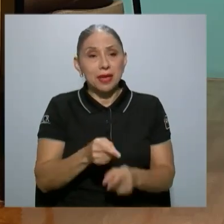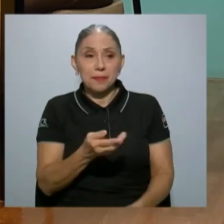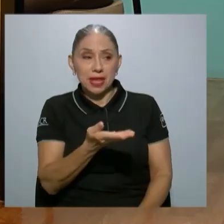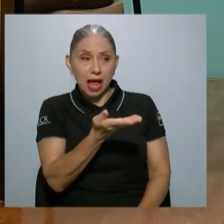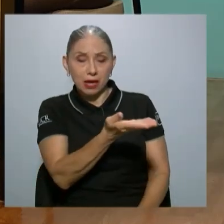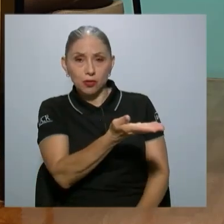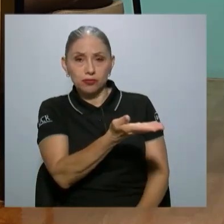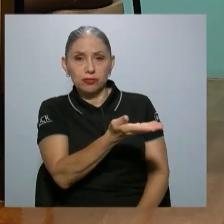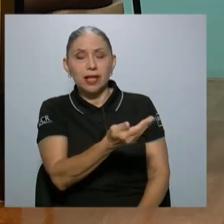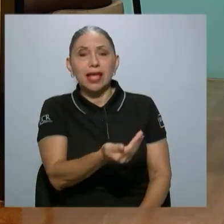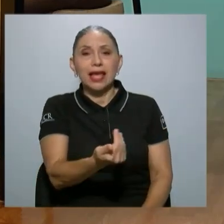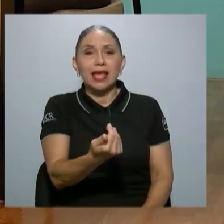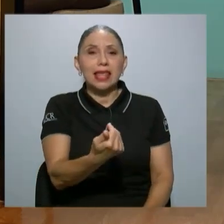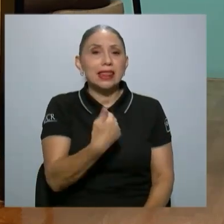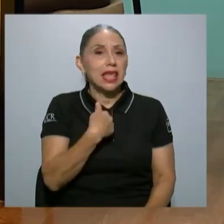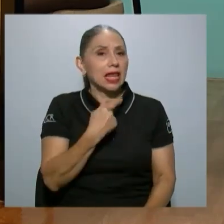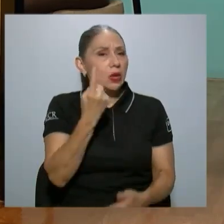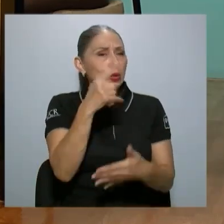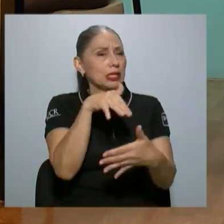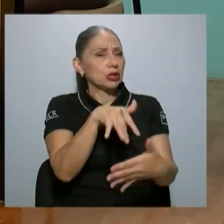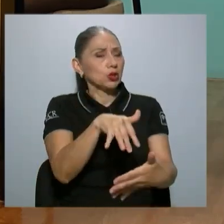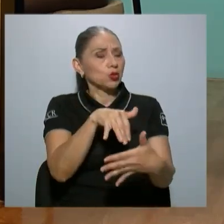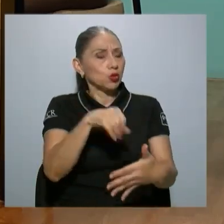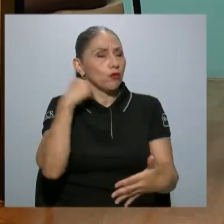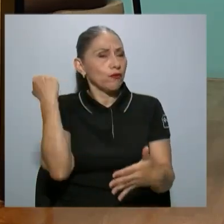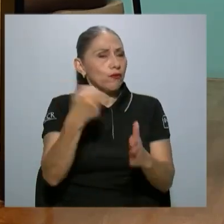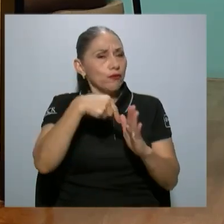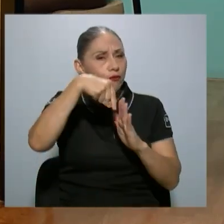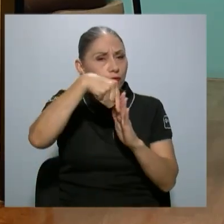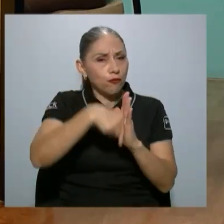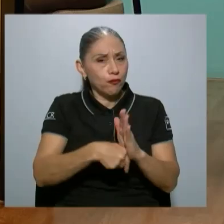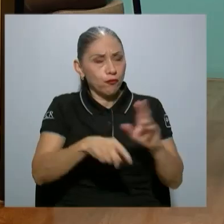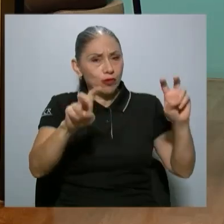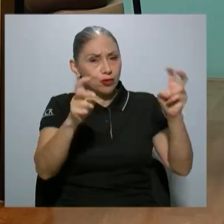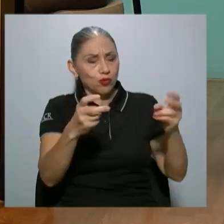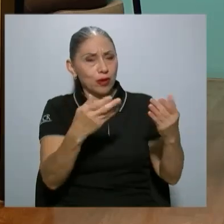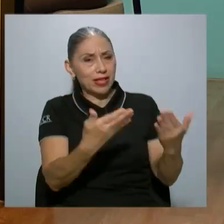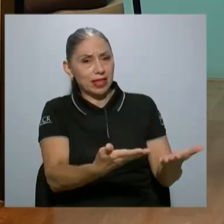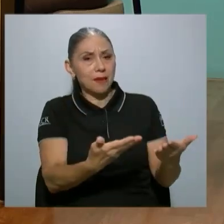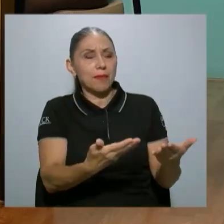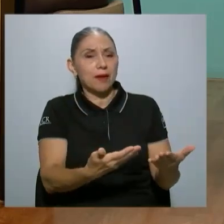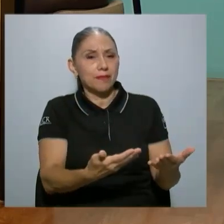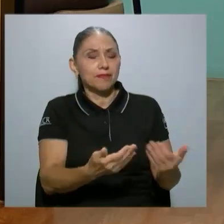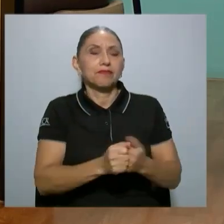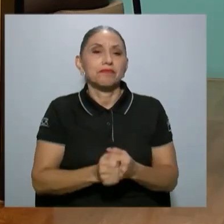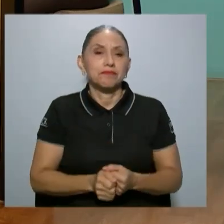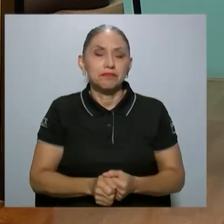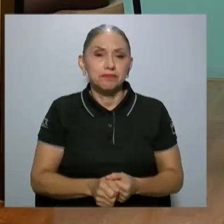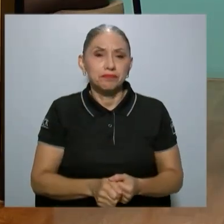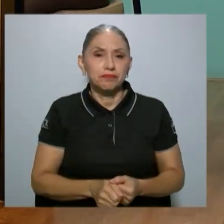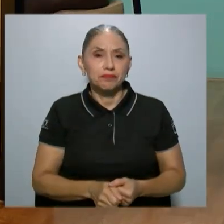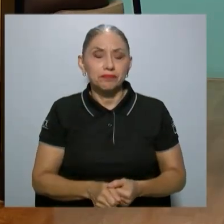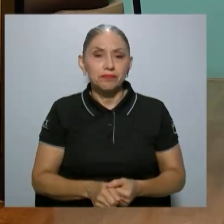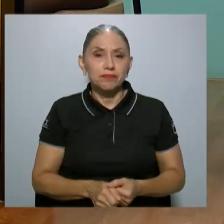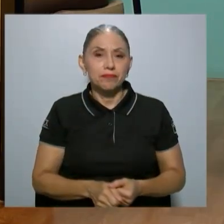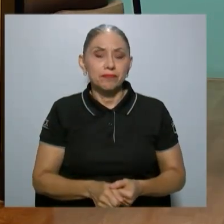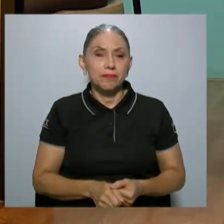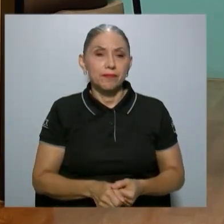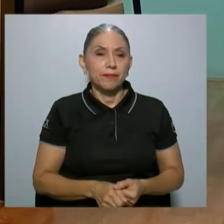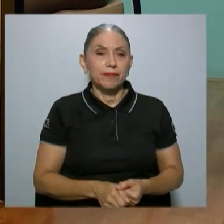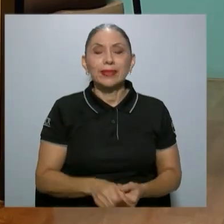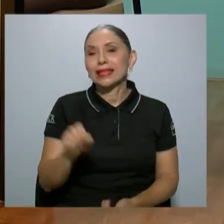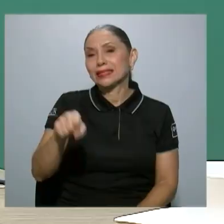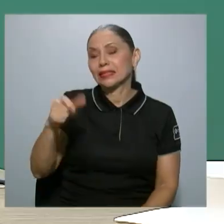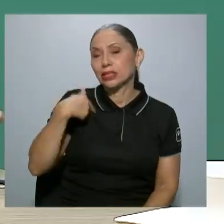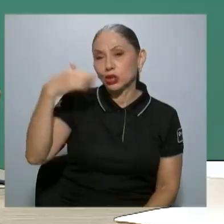tiene una formación muy fuerte en el tema, me imagino que va a seguir promoviendo. Sí, yo creo